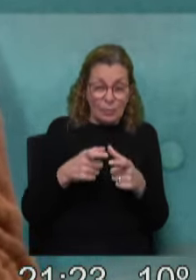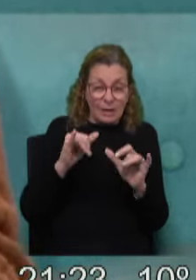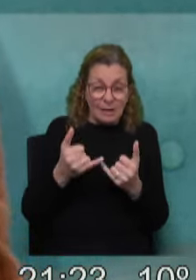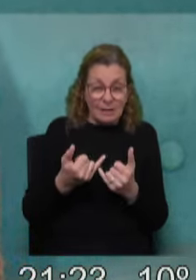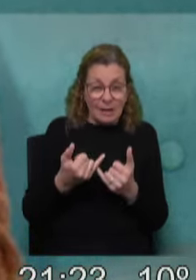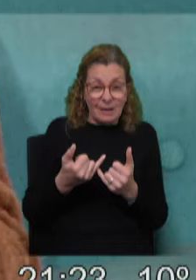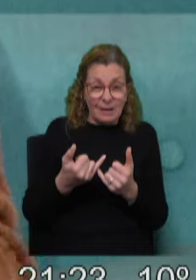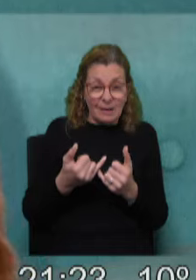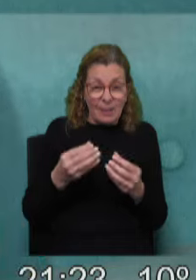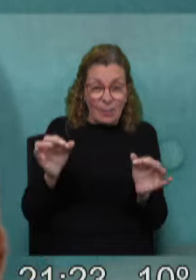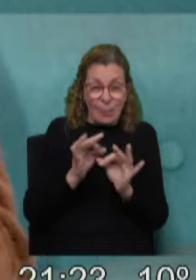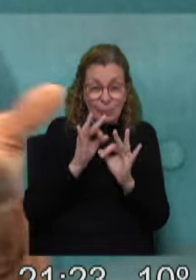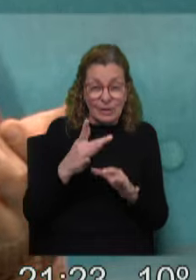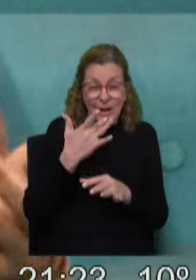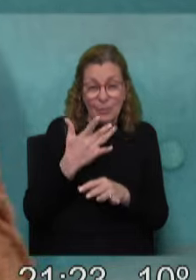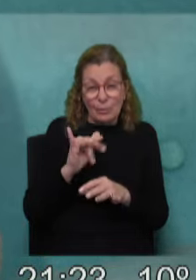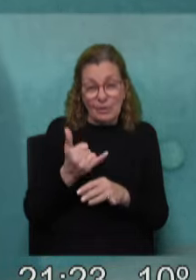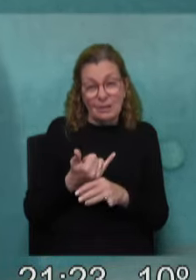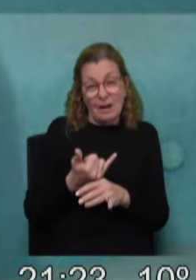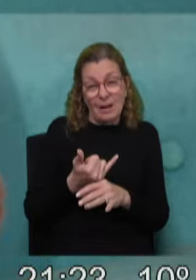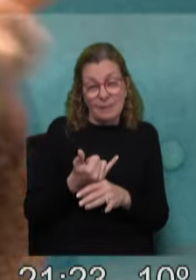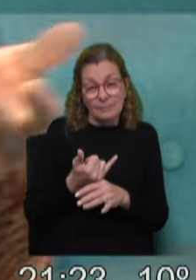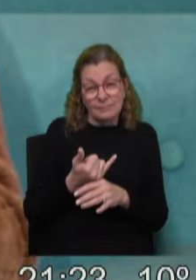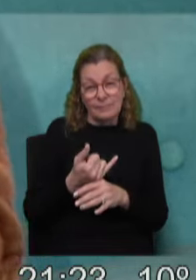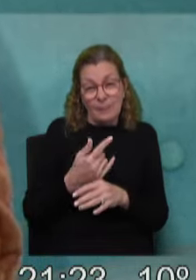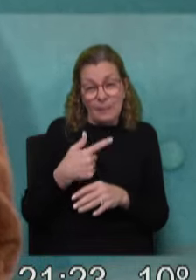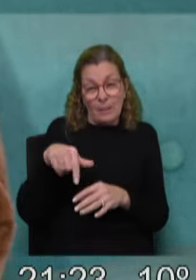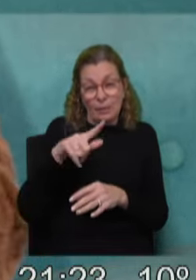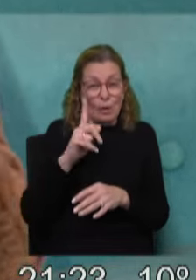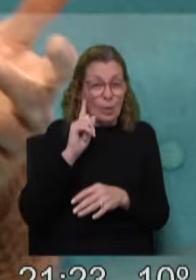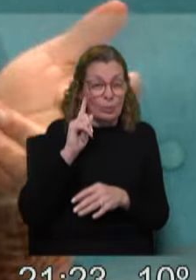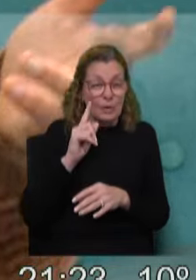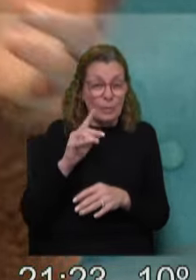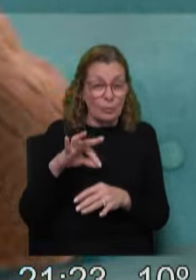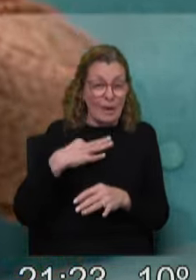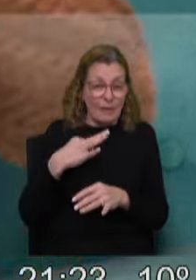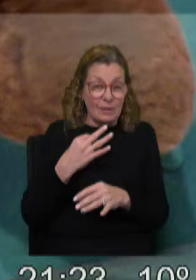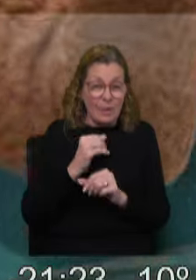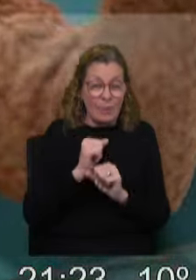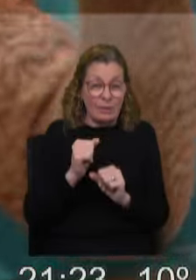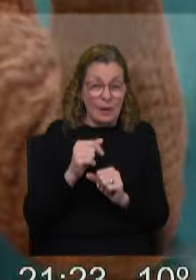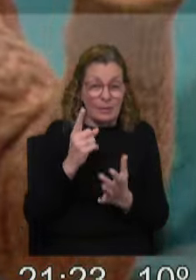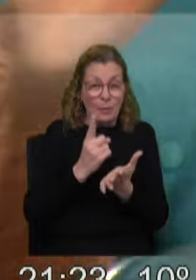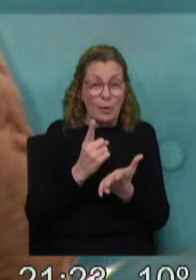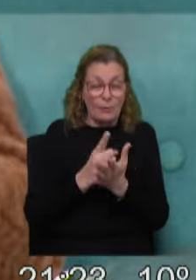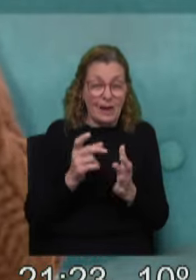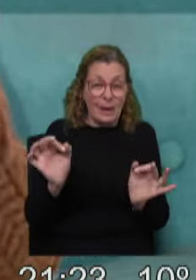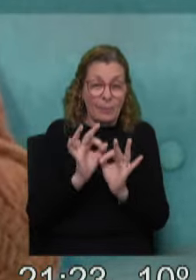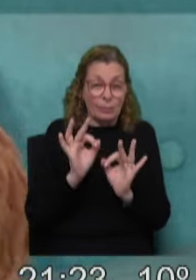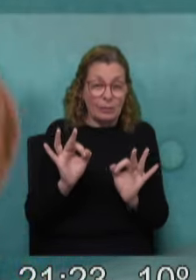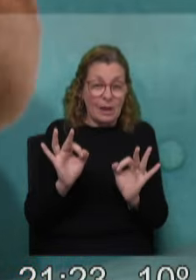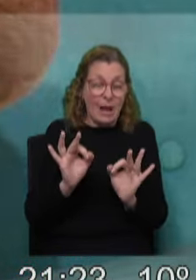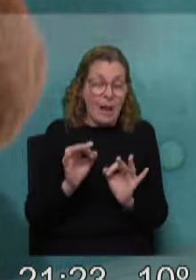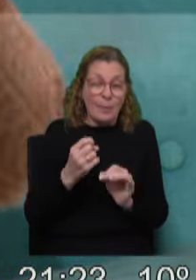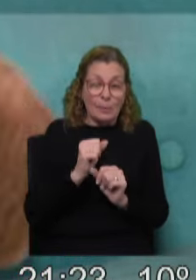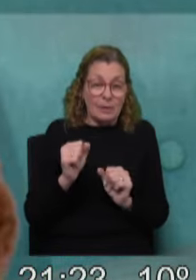Gay. Hay tanta música divina ya para que escuchemos toda la vida. Si ahora prohibieran la música, igual tendrías